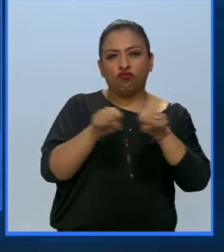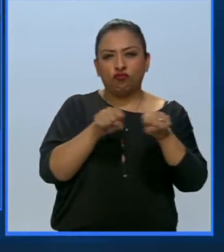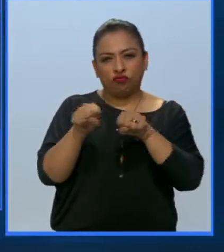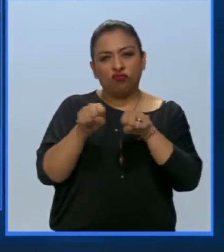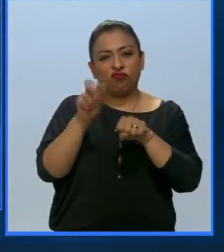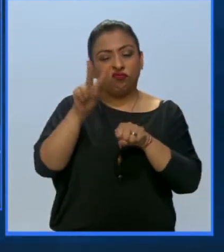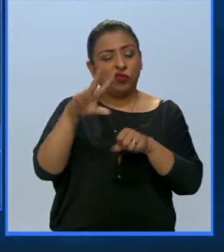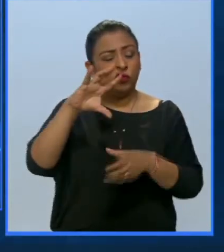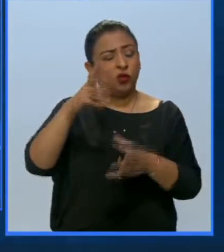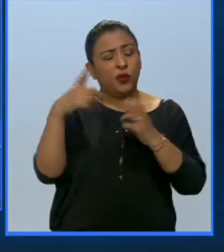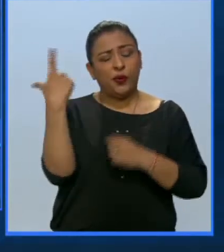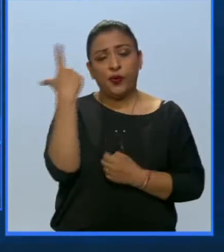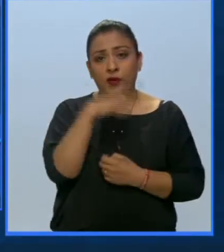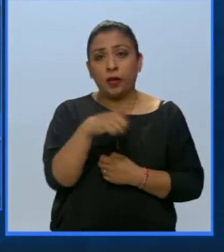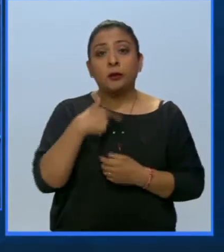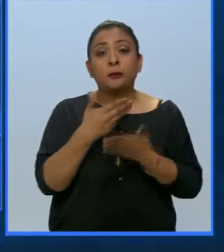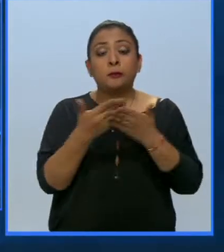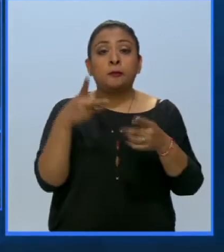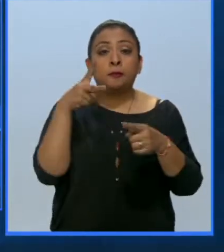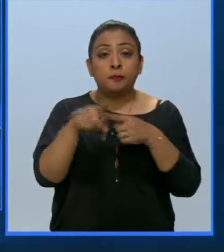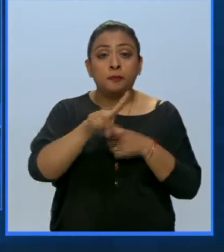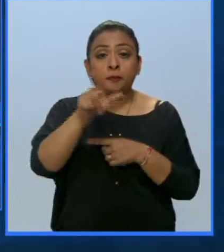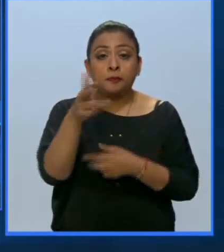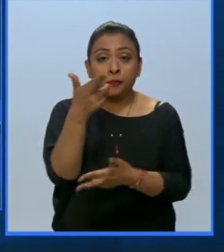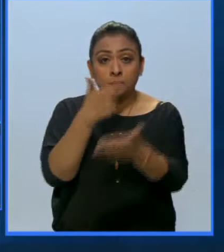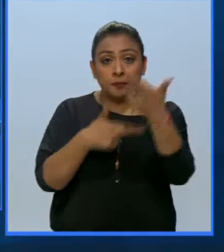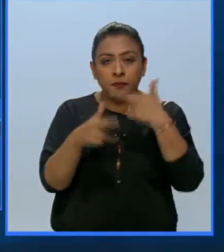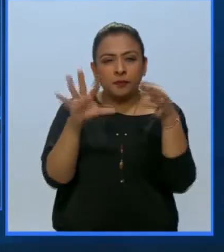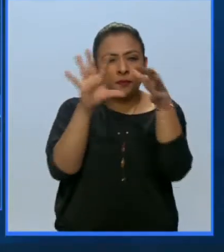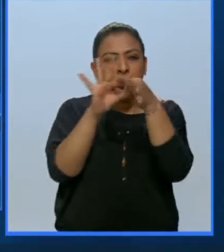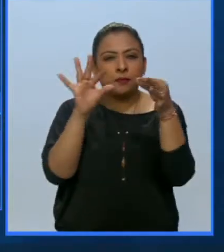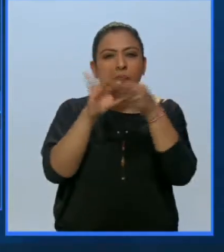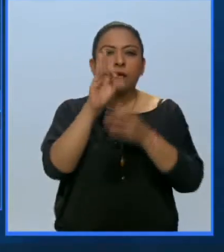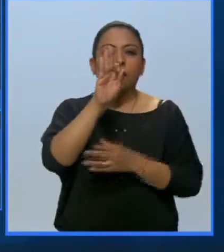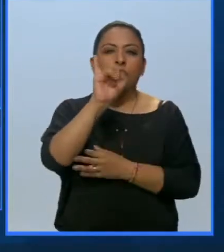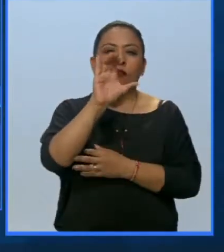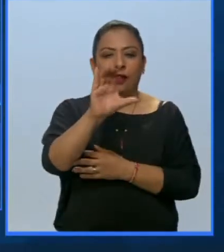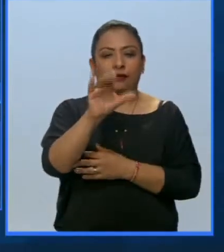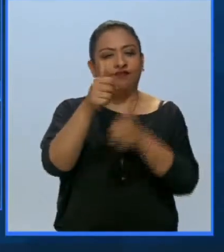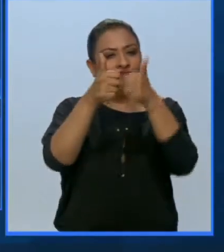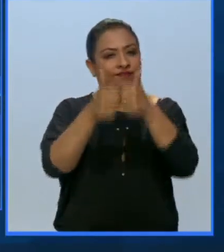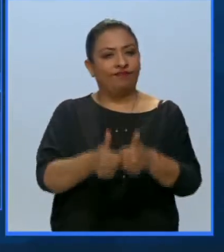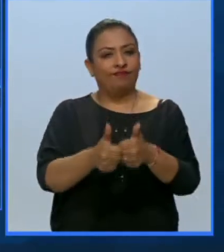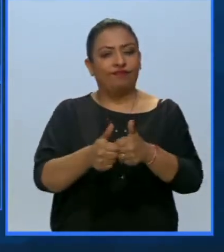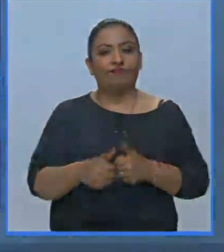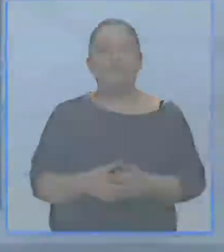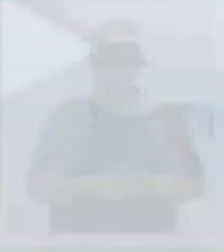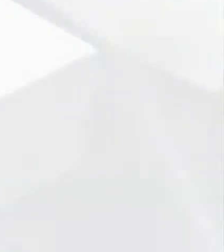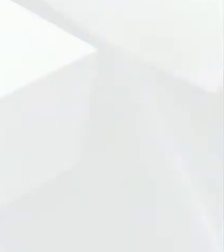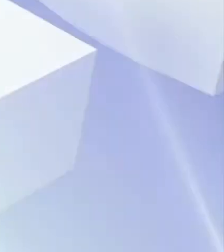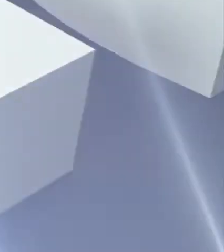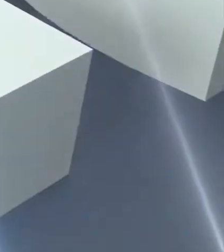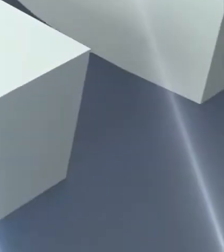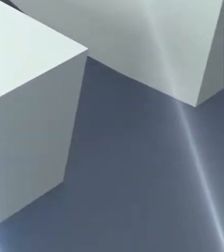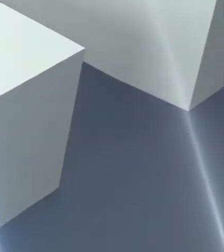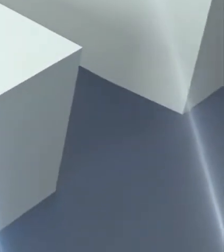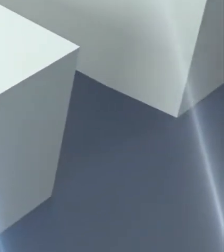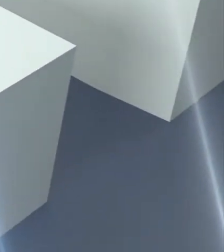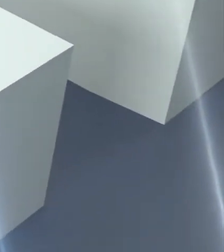esta tragedia. Y es momento de hacer una pausa al regresar los detalles del Festival Cervantino. No se vayan.